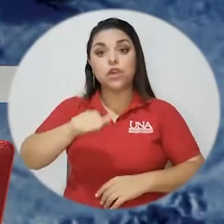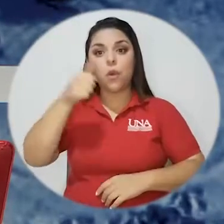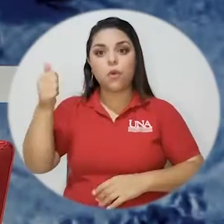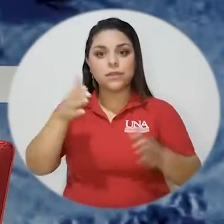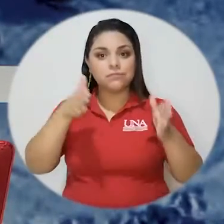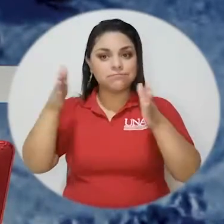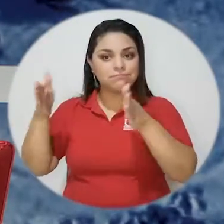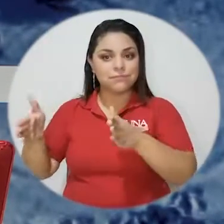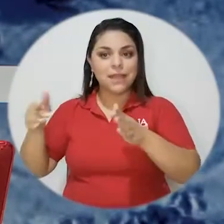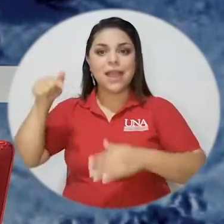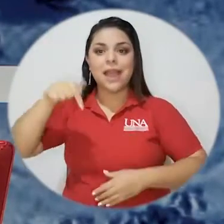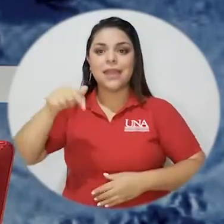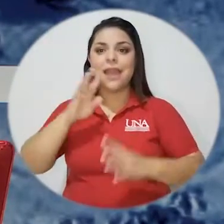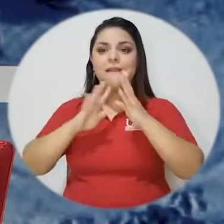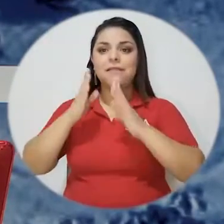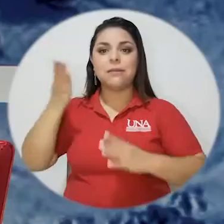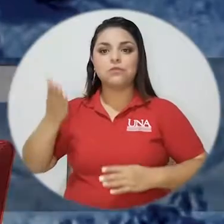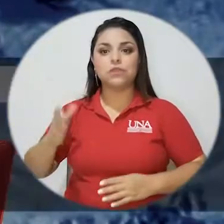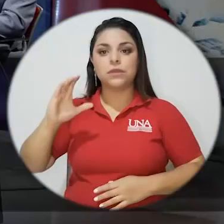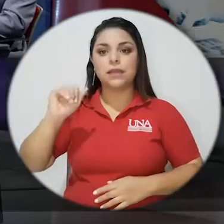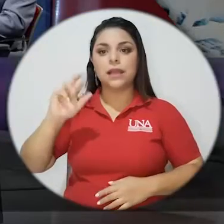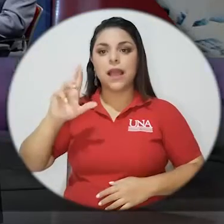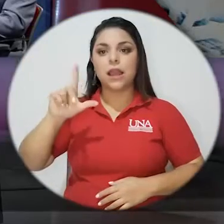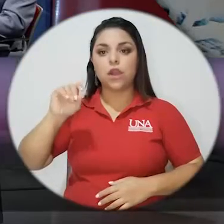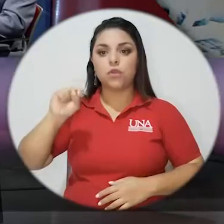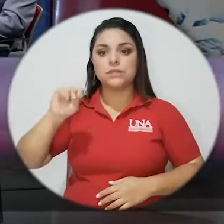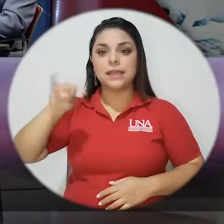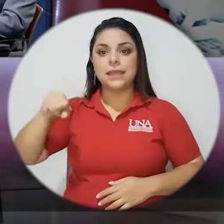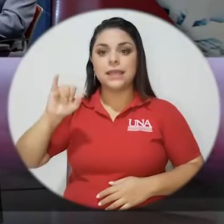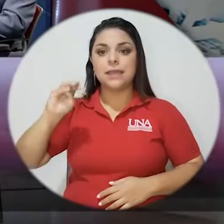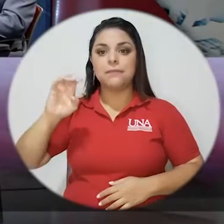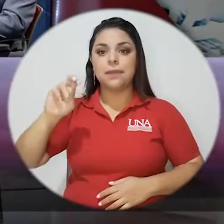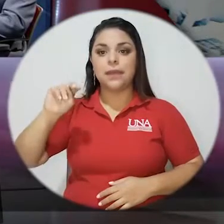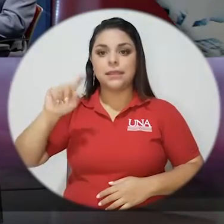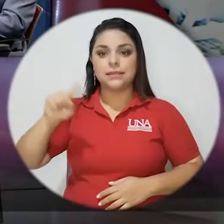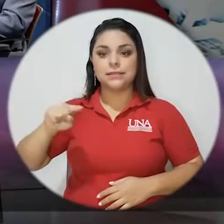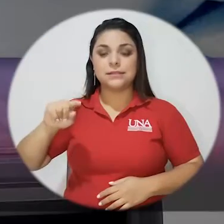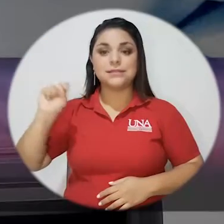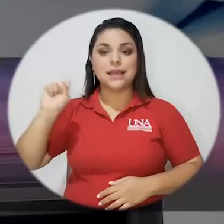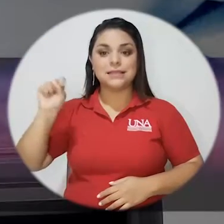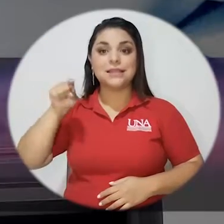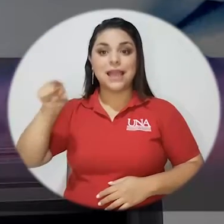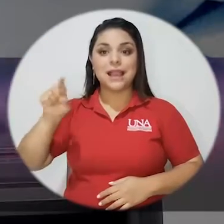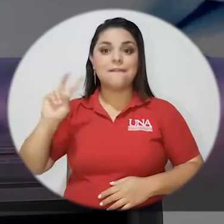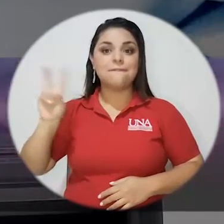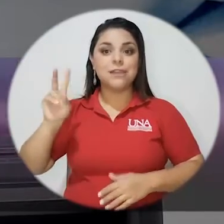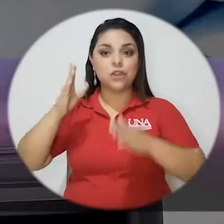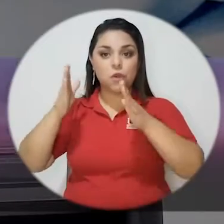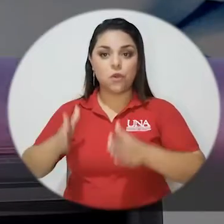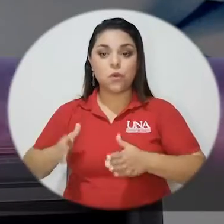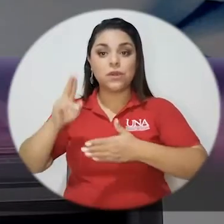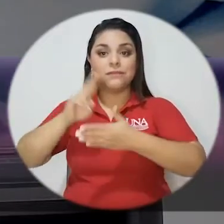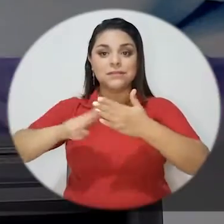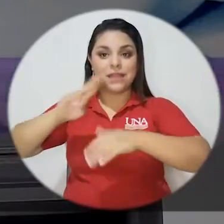vamos a conversar con Carlos Jiménez Sánchez, quien es virólogo de la Facultad de Ciencias de la Salud de la Universidad Nacional, quien pues